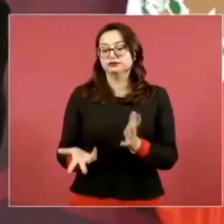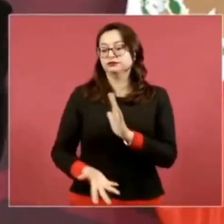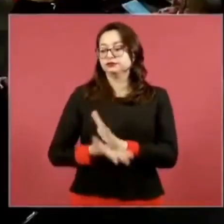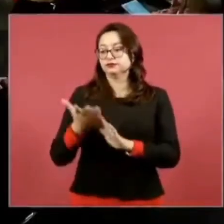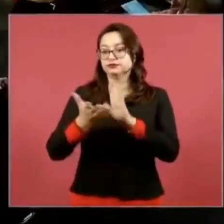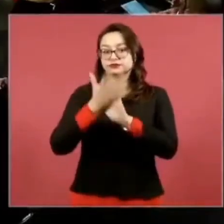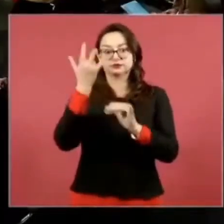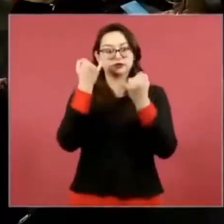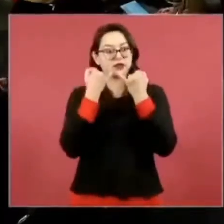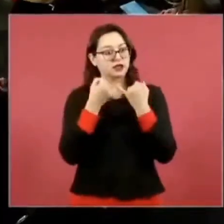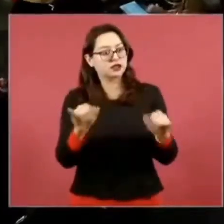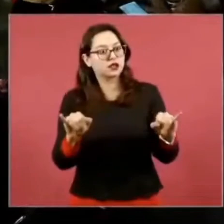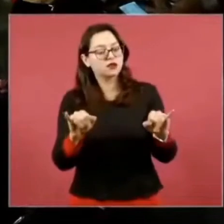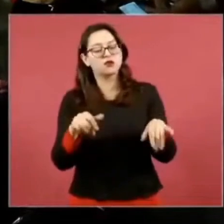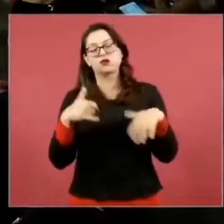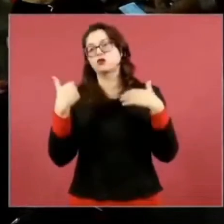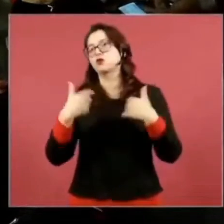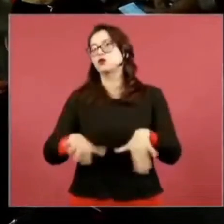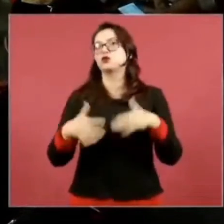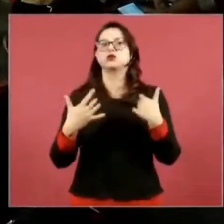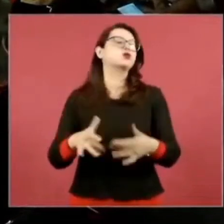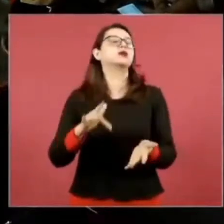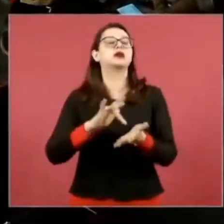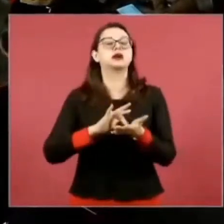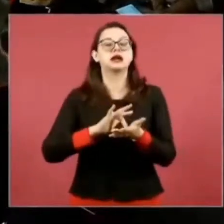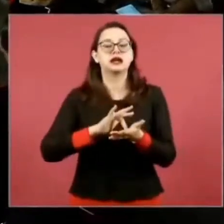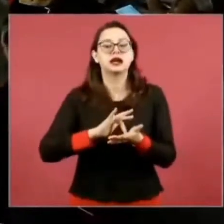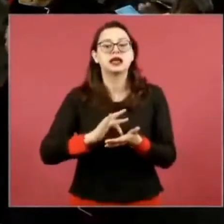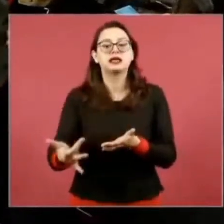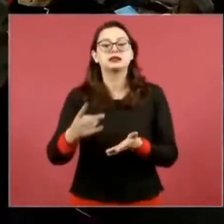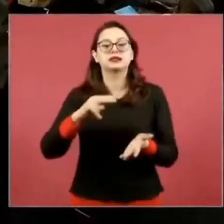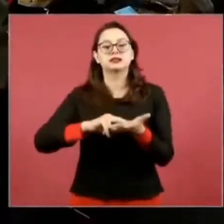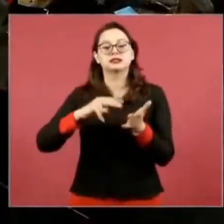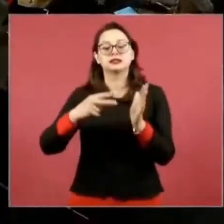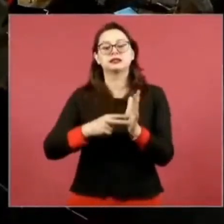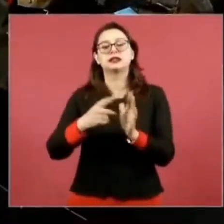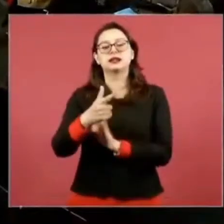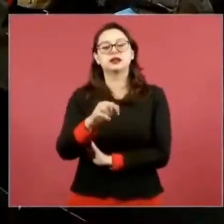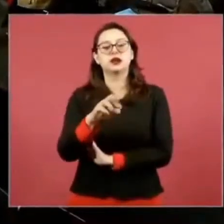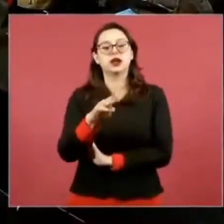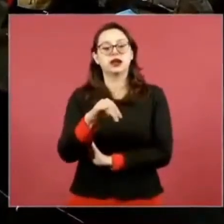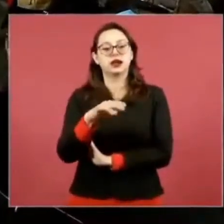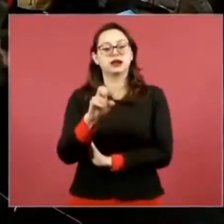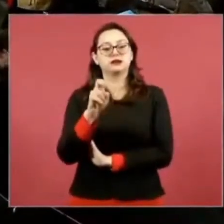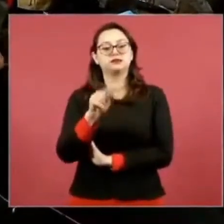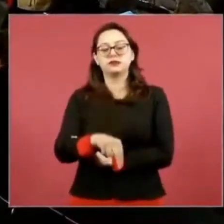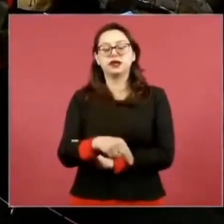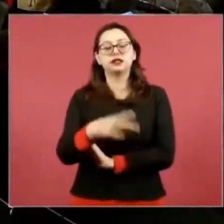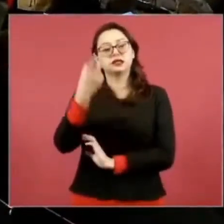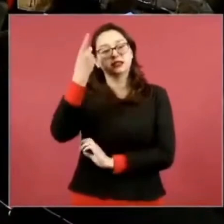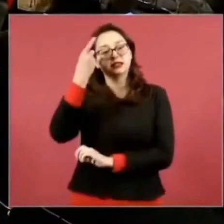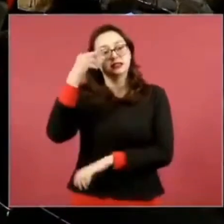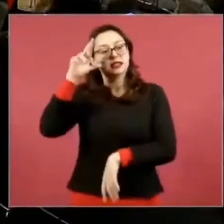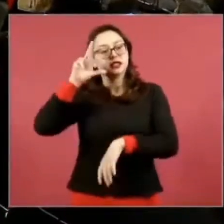también agradecer al ingeniero Germán Martínez, director de Conagua,